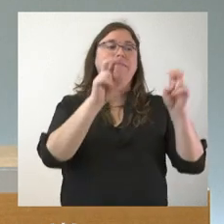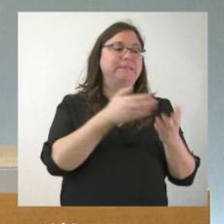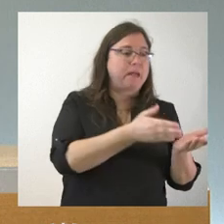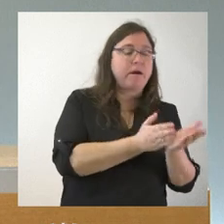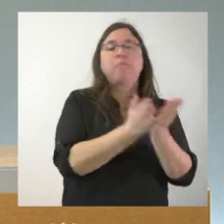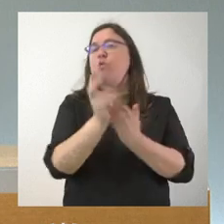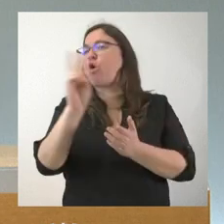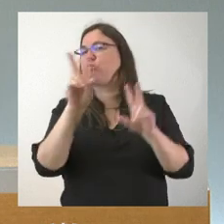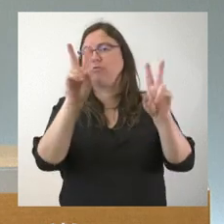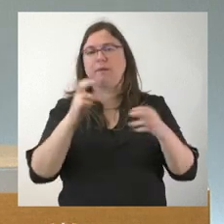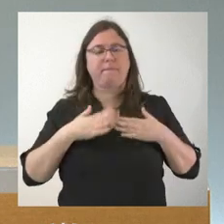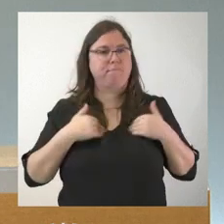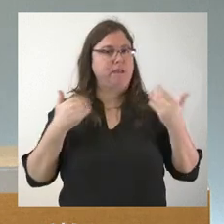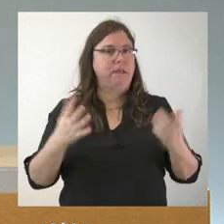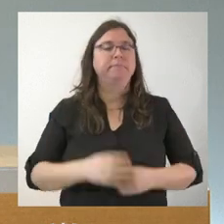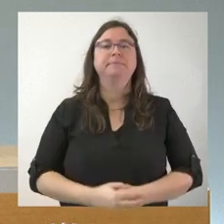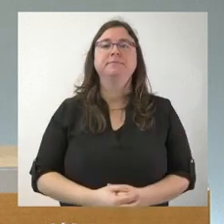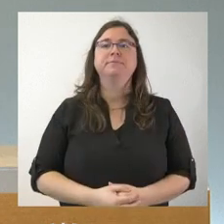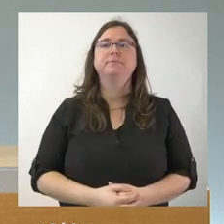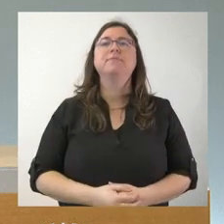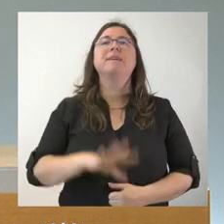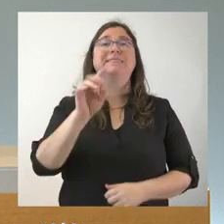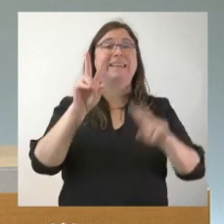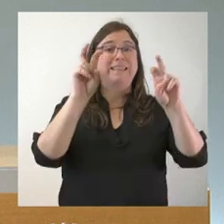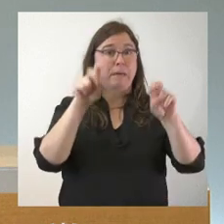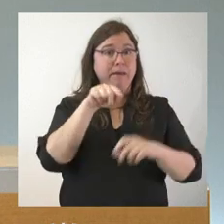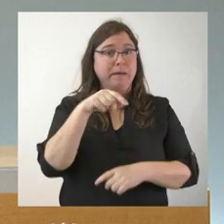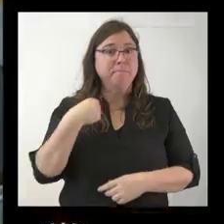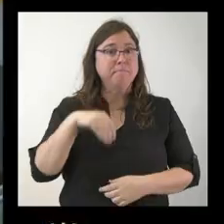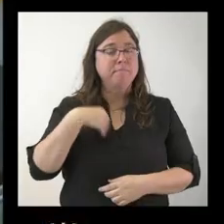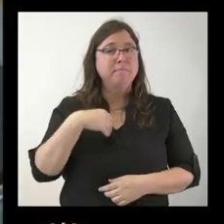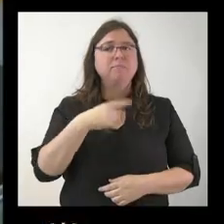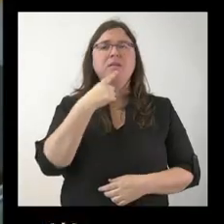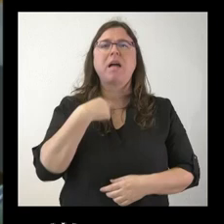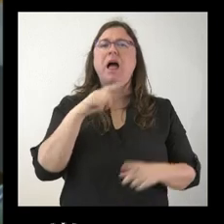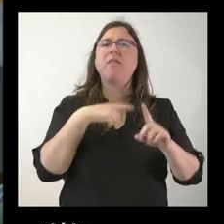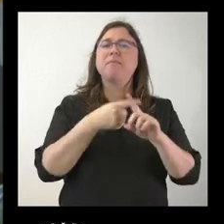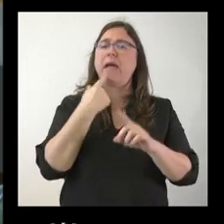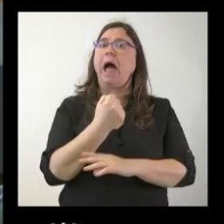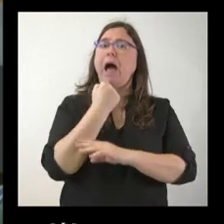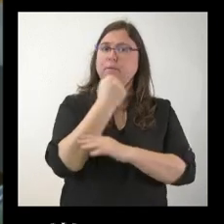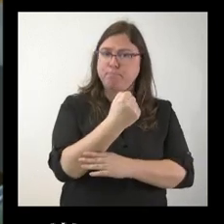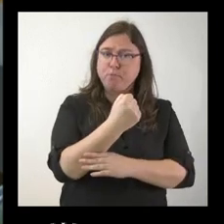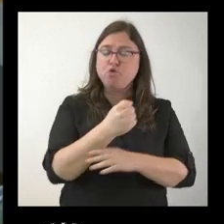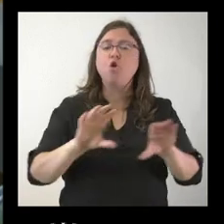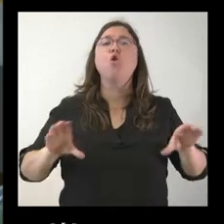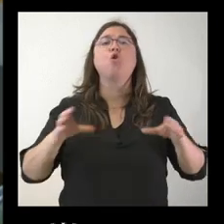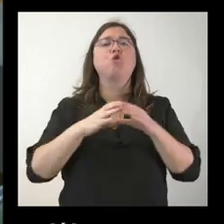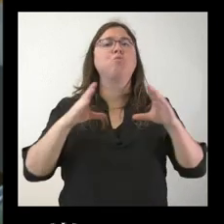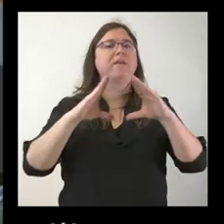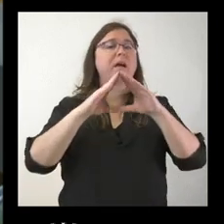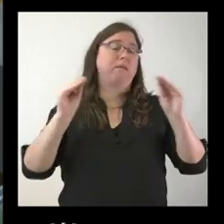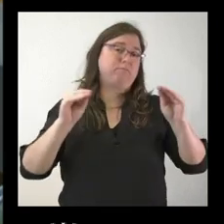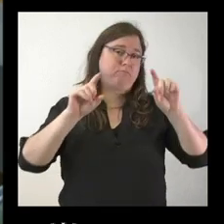o sobre las que deseen formular sí sobre esta cuestión que acaba de comentar además de manifestar el apoyo a la comunidad educativa no sé si la junta